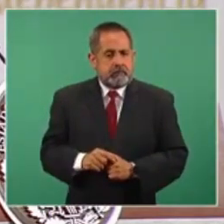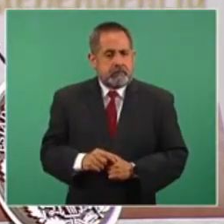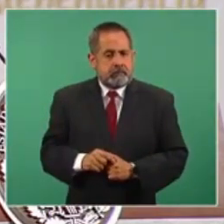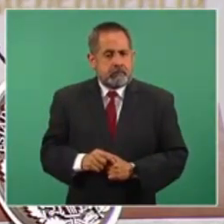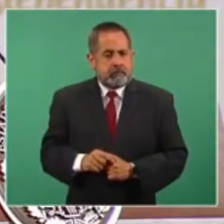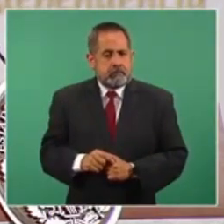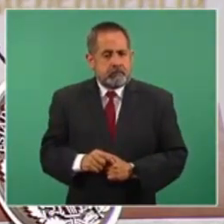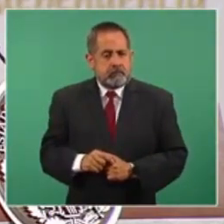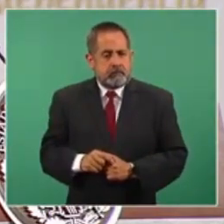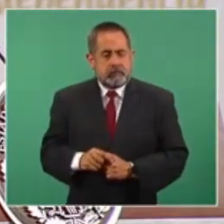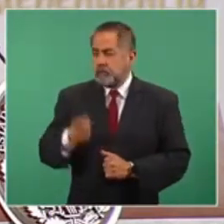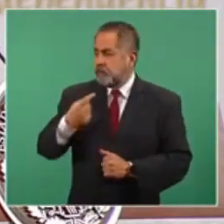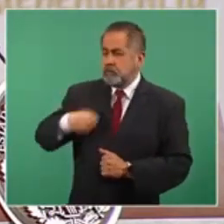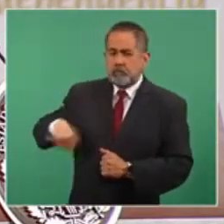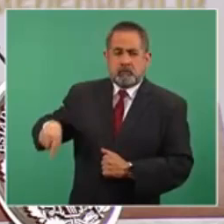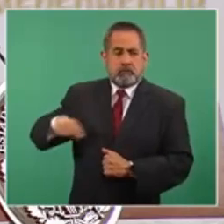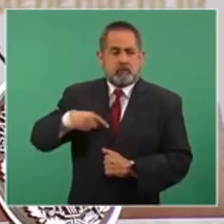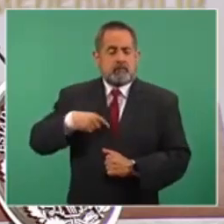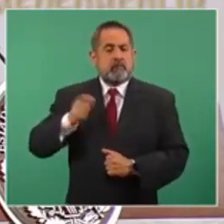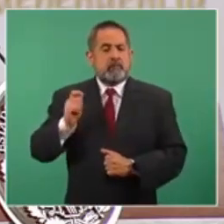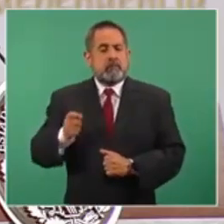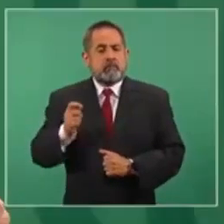nosotros vamos